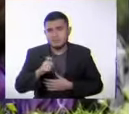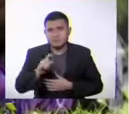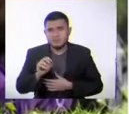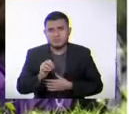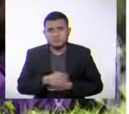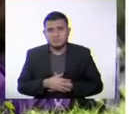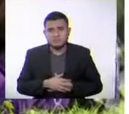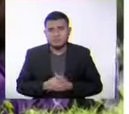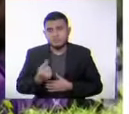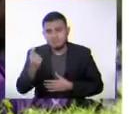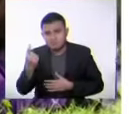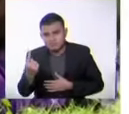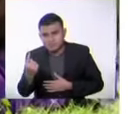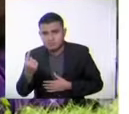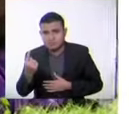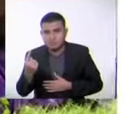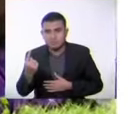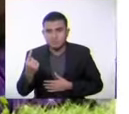la persona que